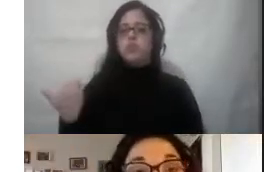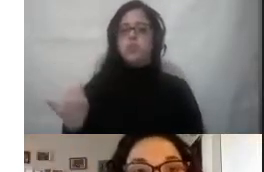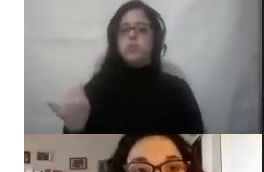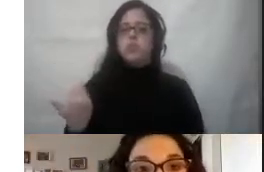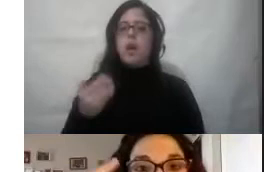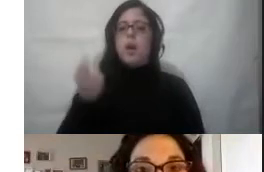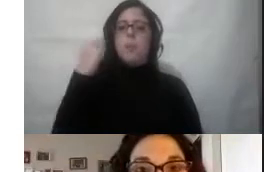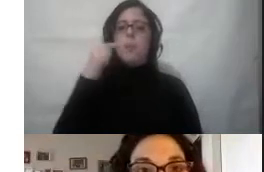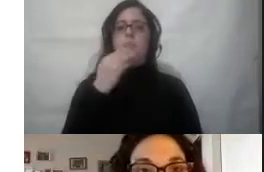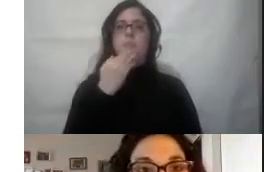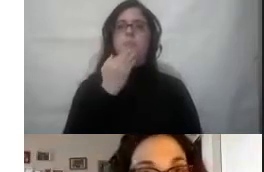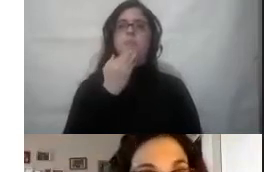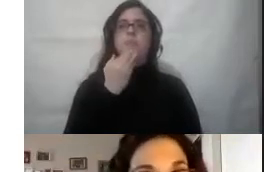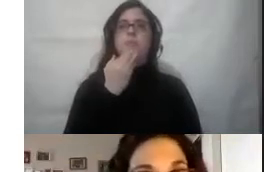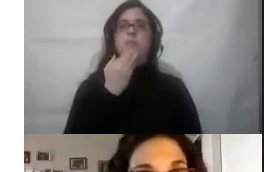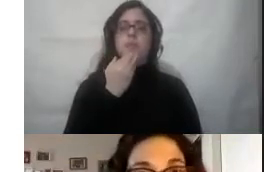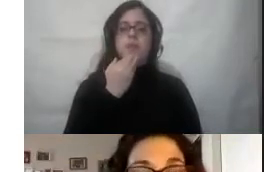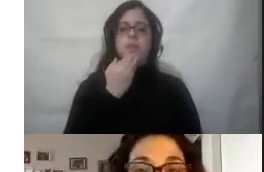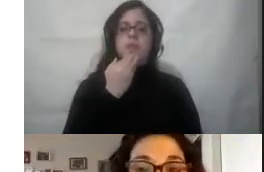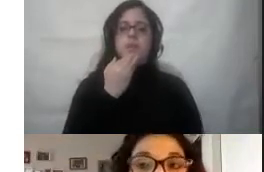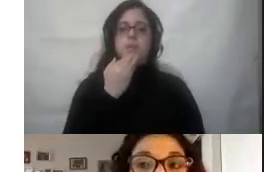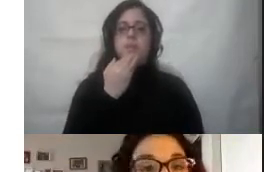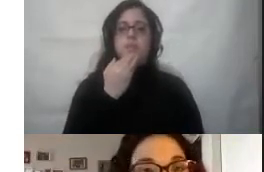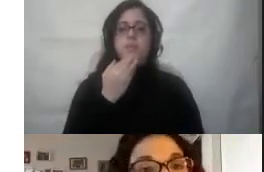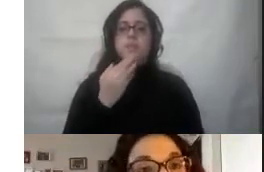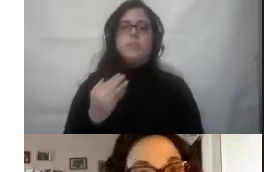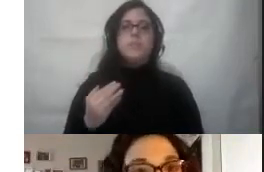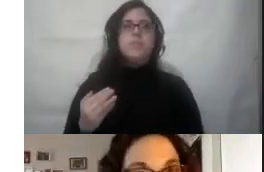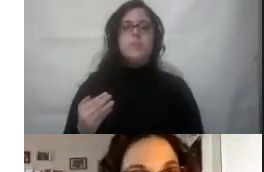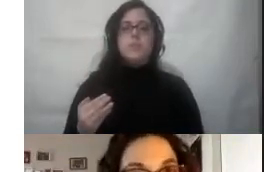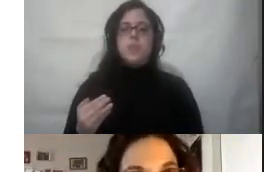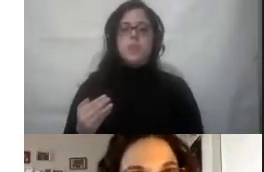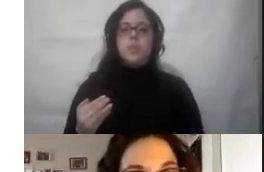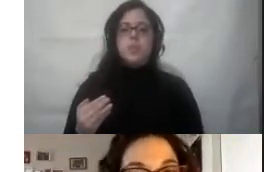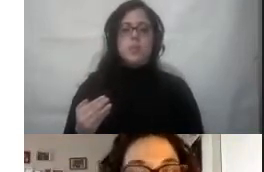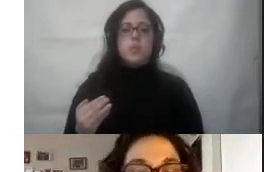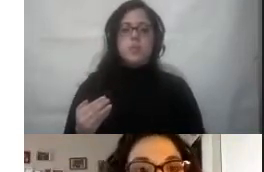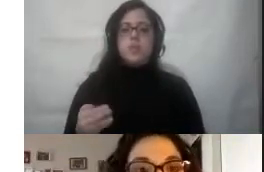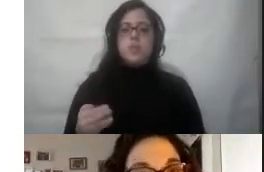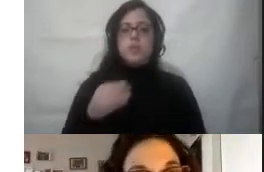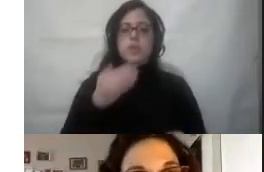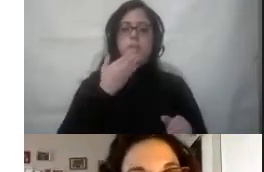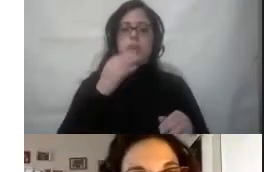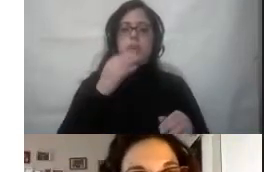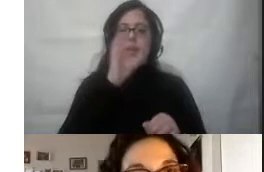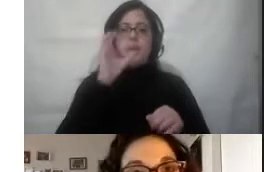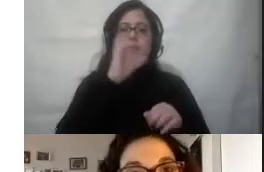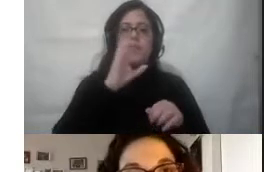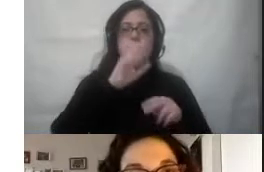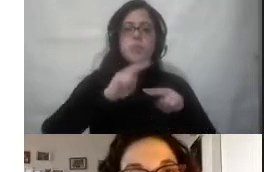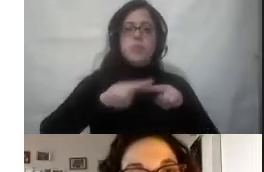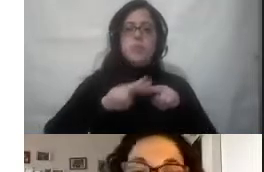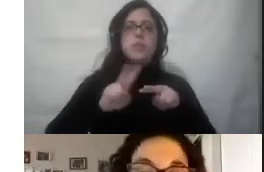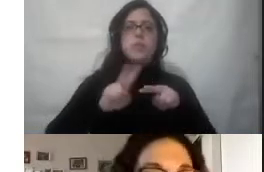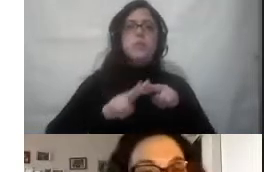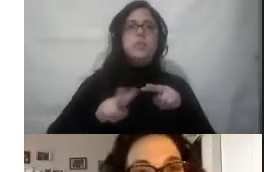manera somos capaces de actuar en una sociedad buscando alternativas de solución. Esto entonces